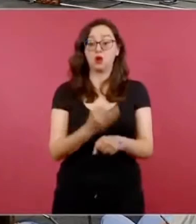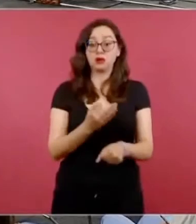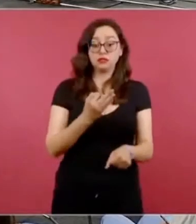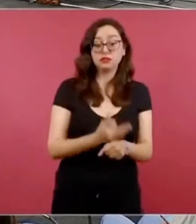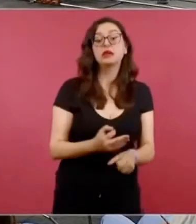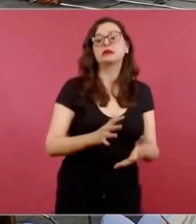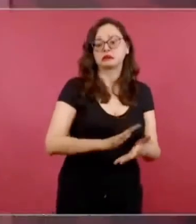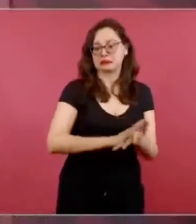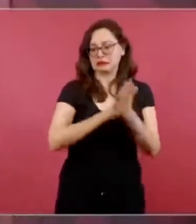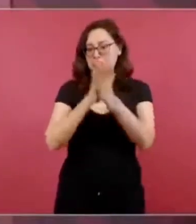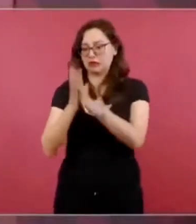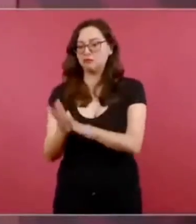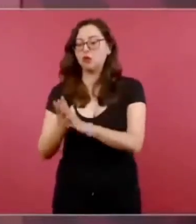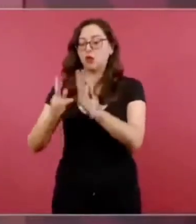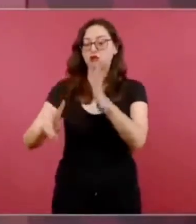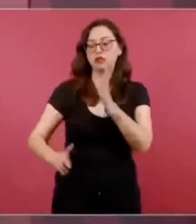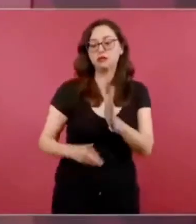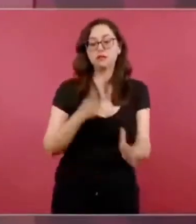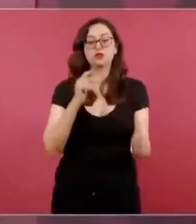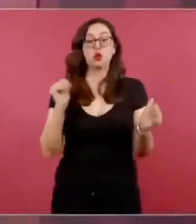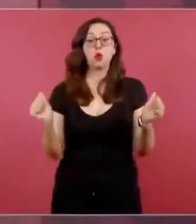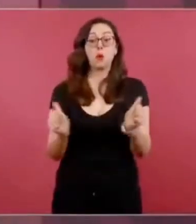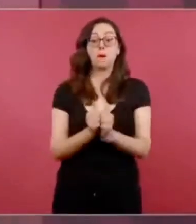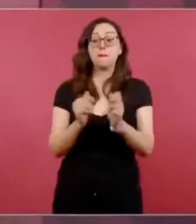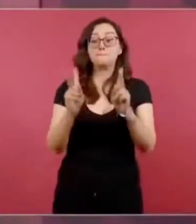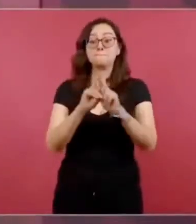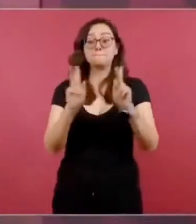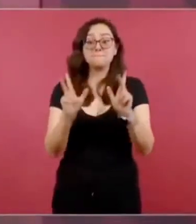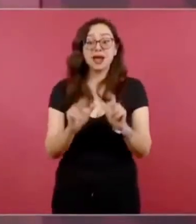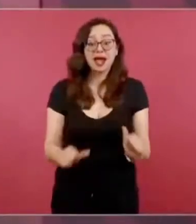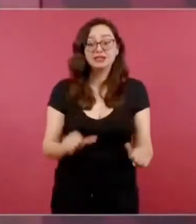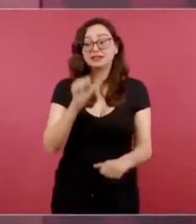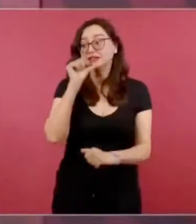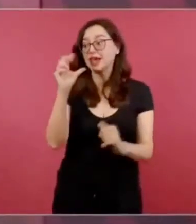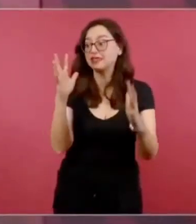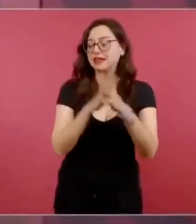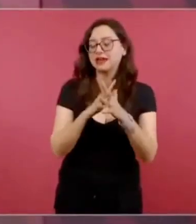manera pacífica, sin violencia.